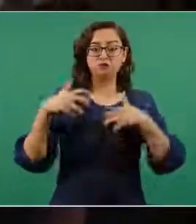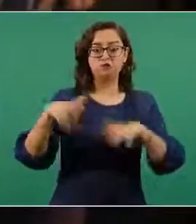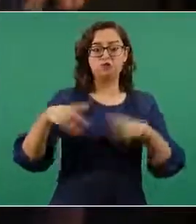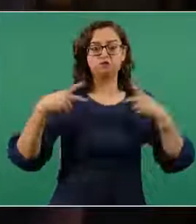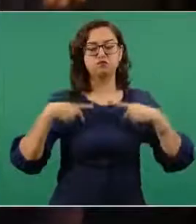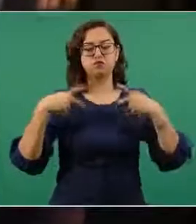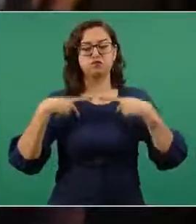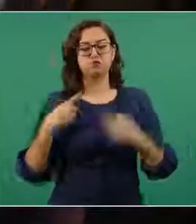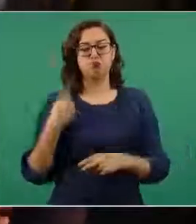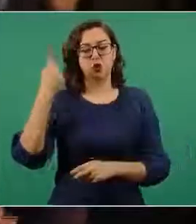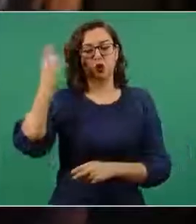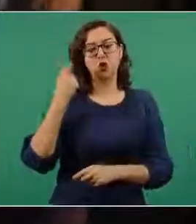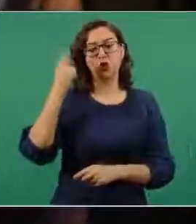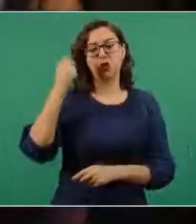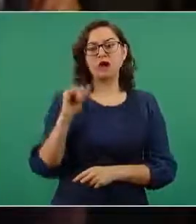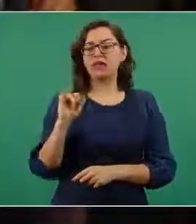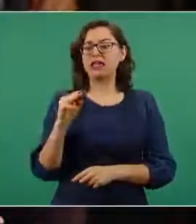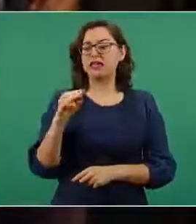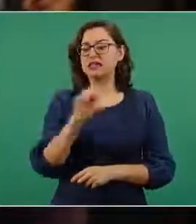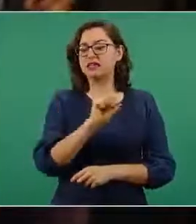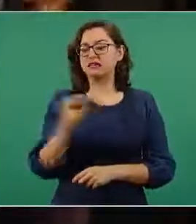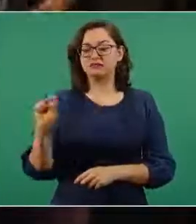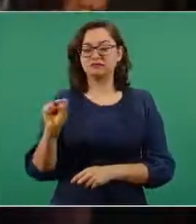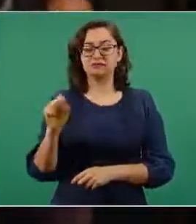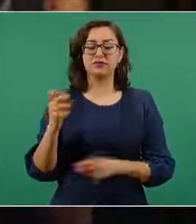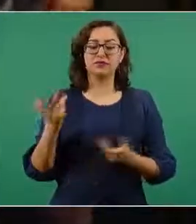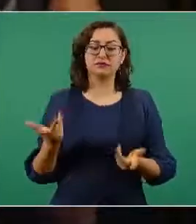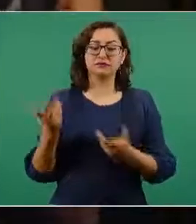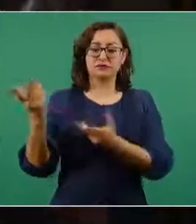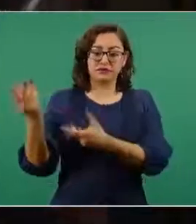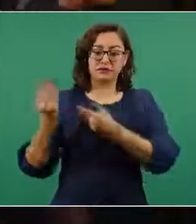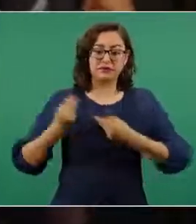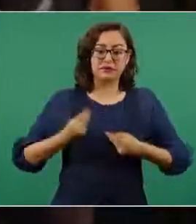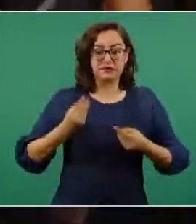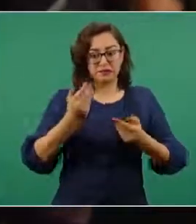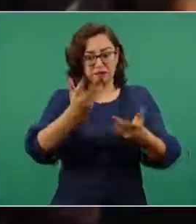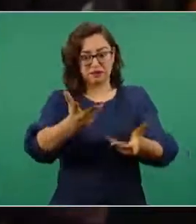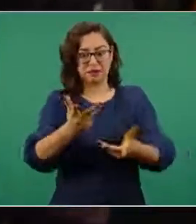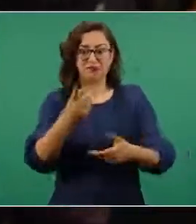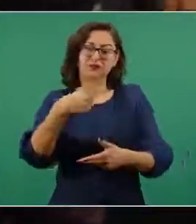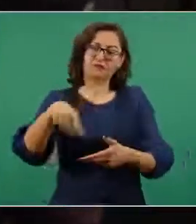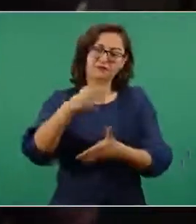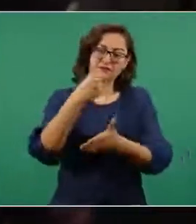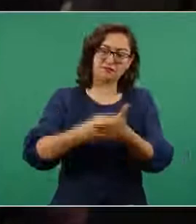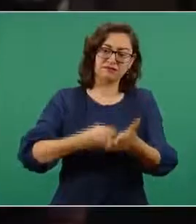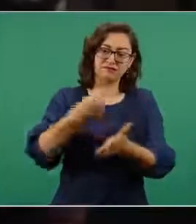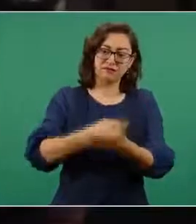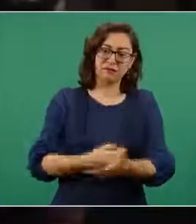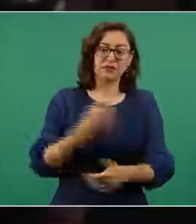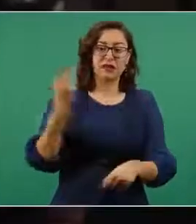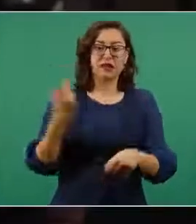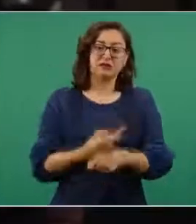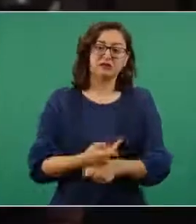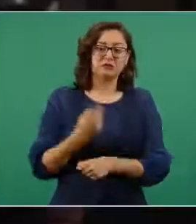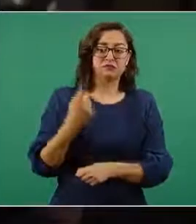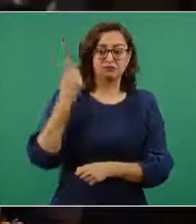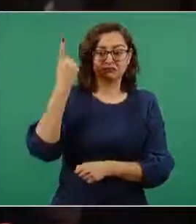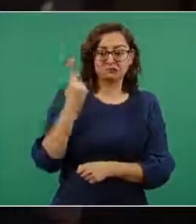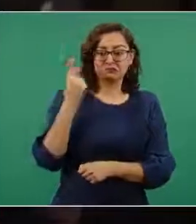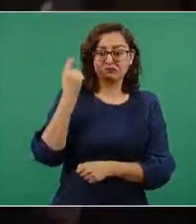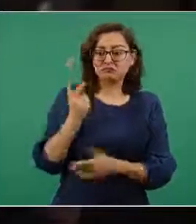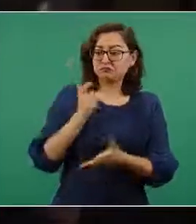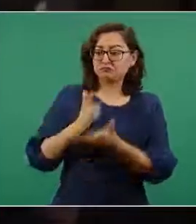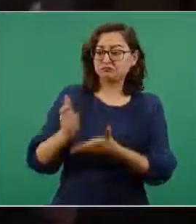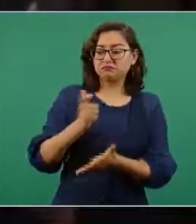jubilados del IMSS, dicen, de todo el país. Nos piden que compartamos esta exigencia que tienen, el pago de jubilaciones y pensiones, dicen que no